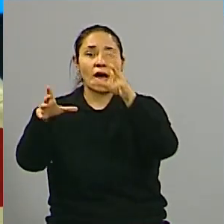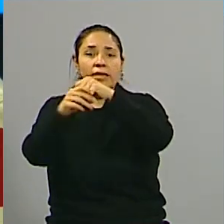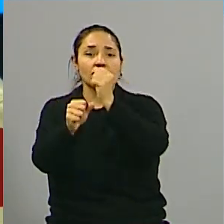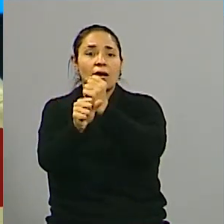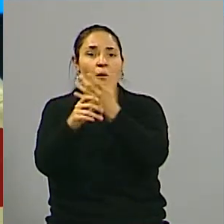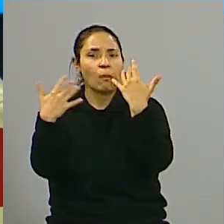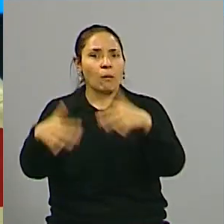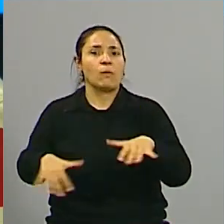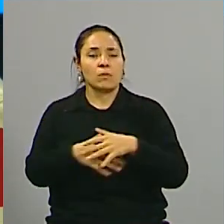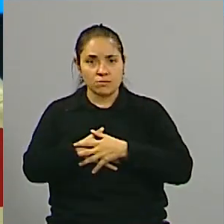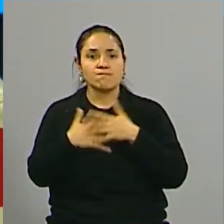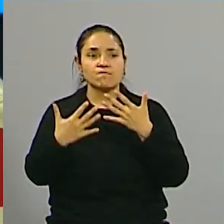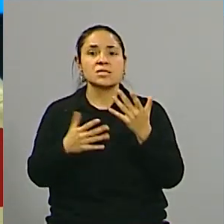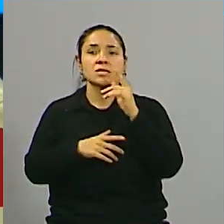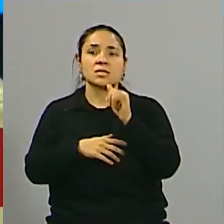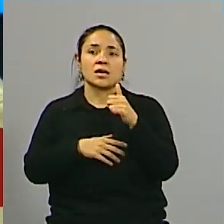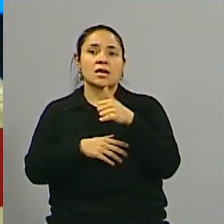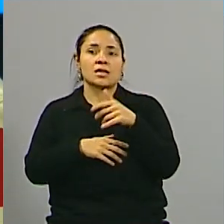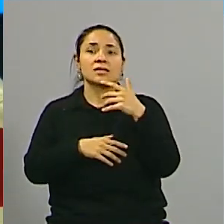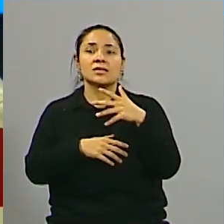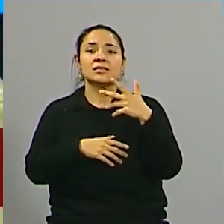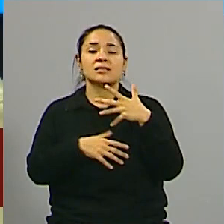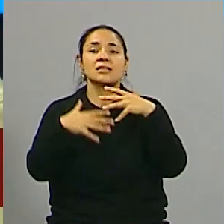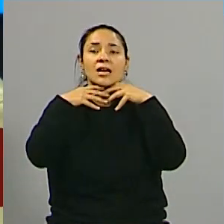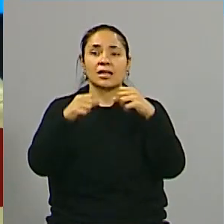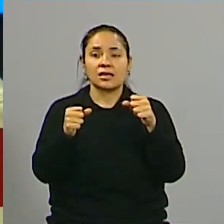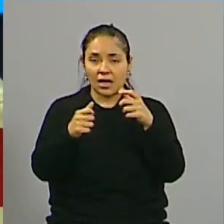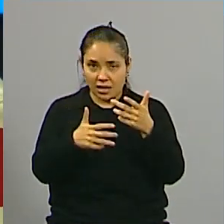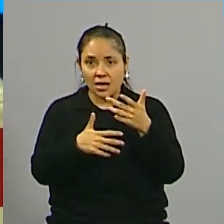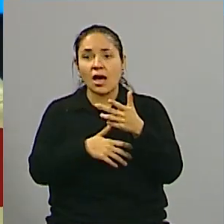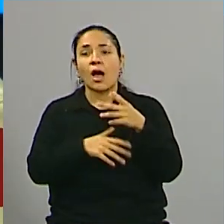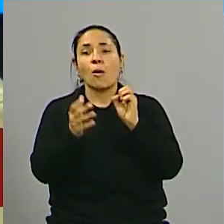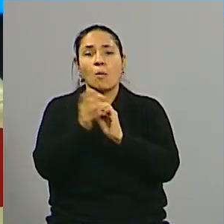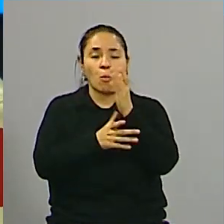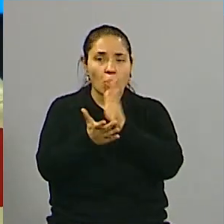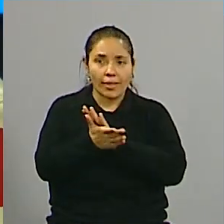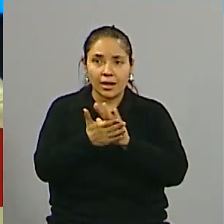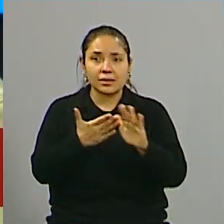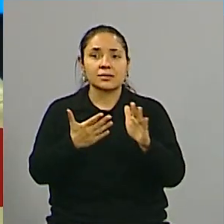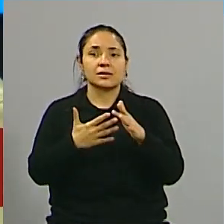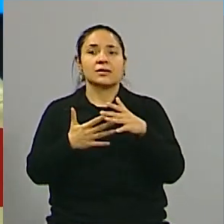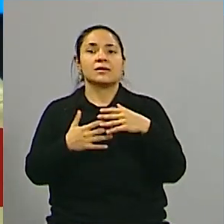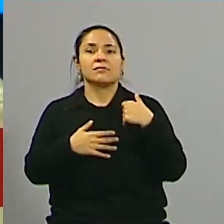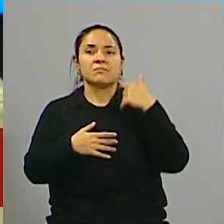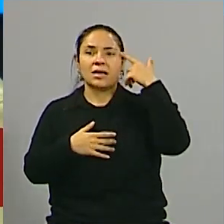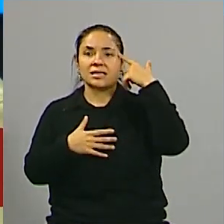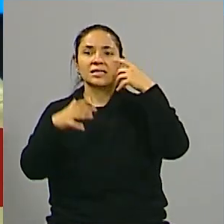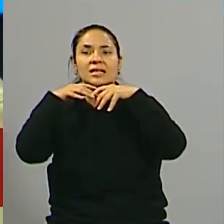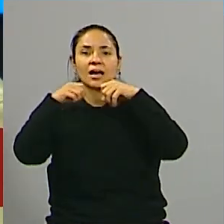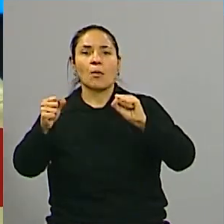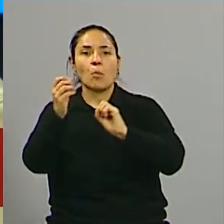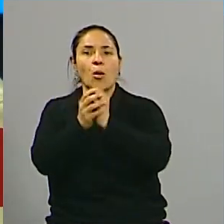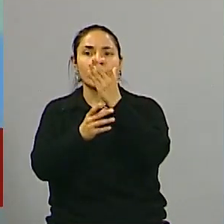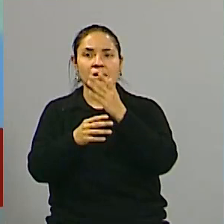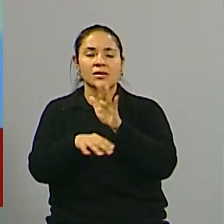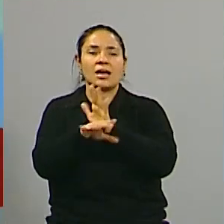asume un funcionario a cargo de una Secretaría de Modernización, que uno piensa que una Secretaría de Modernización tiene que ser algo al